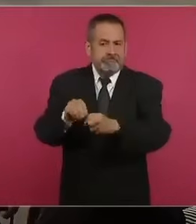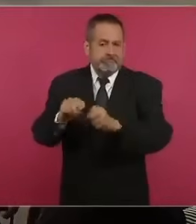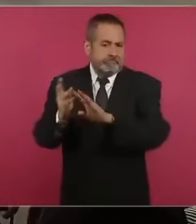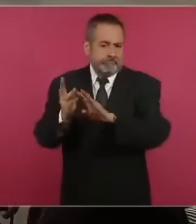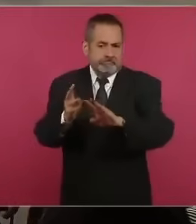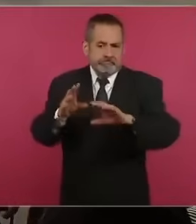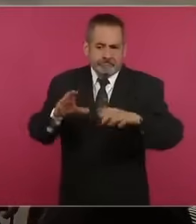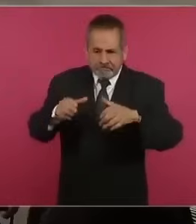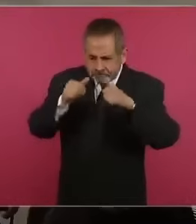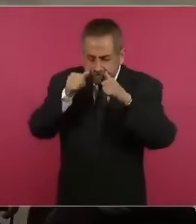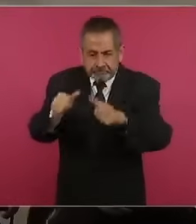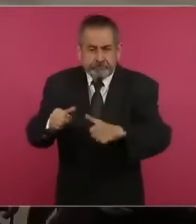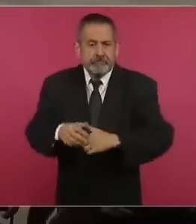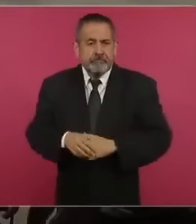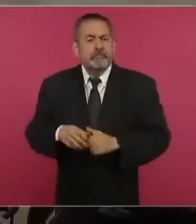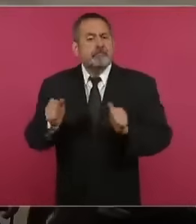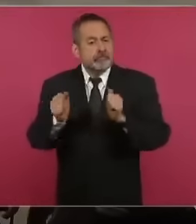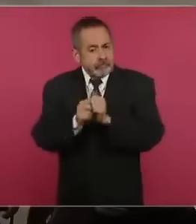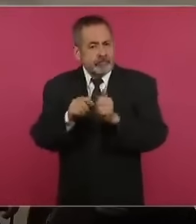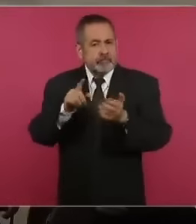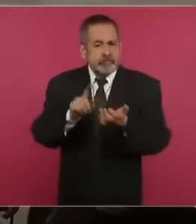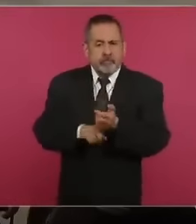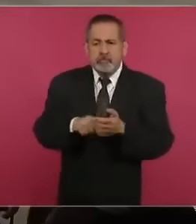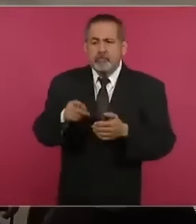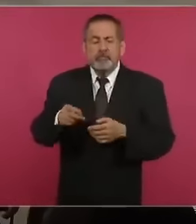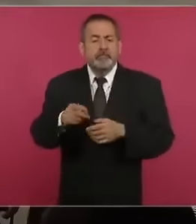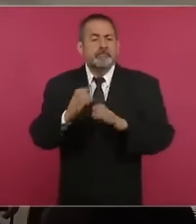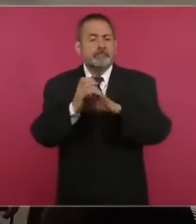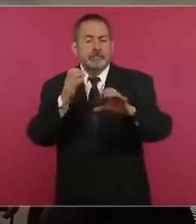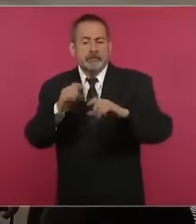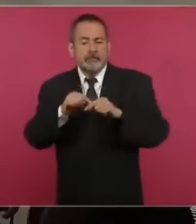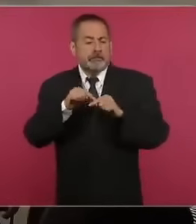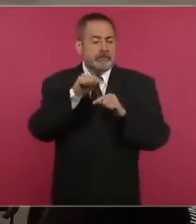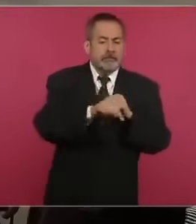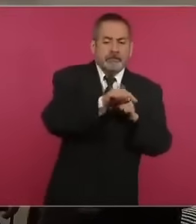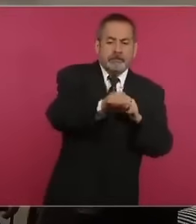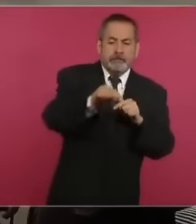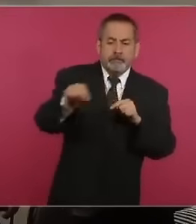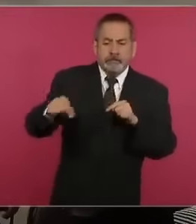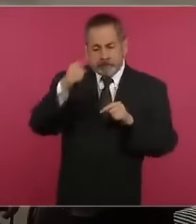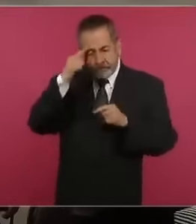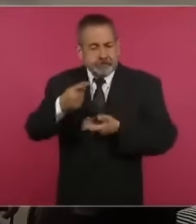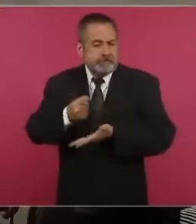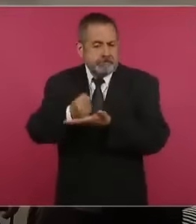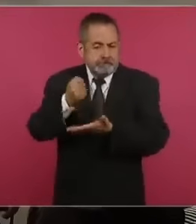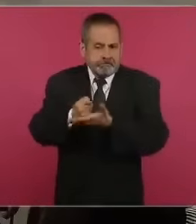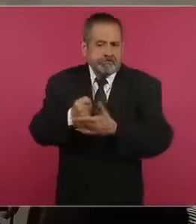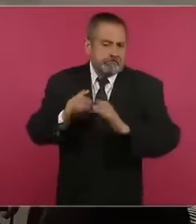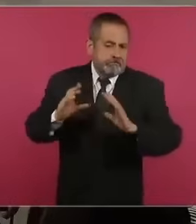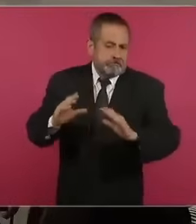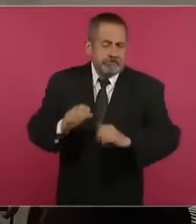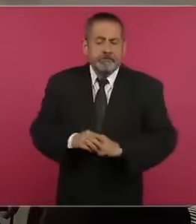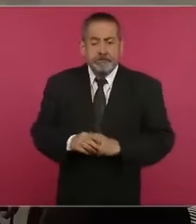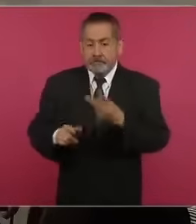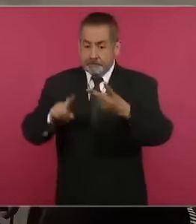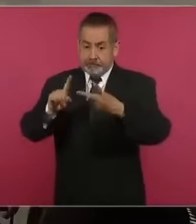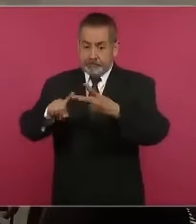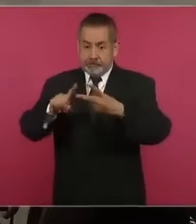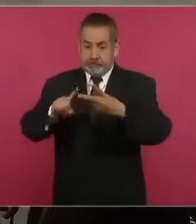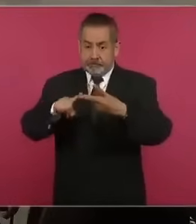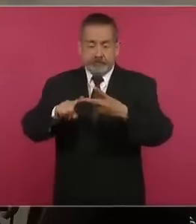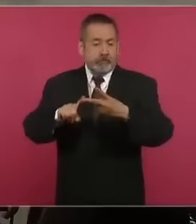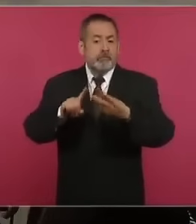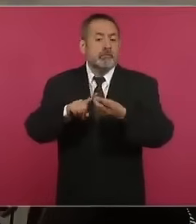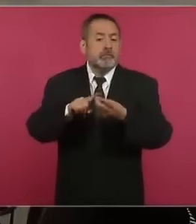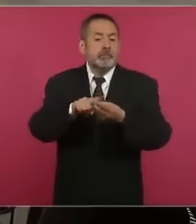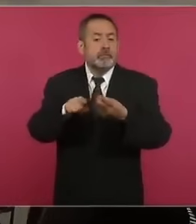Tlapa. Además, se contarán con unidades móviles de rehabilitación. Y el segundo centro, vamos a ver la siguiente lámina, está en el